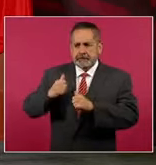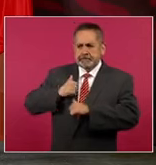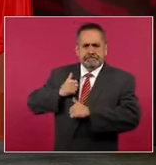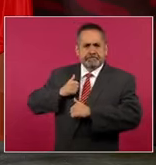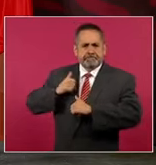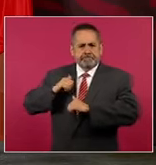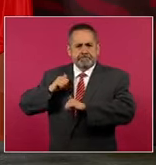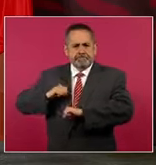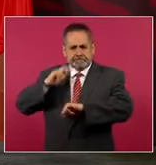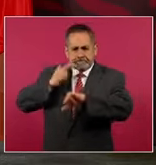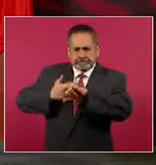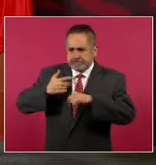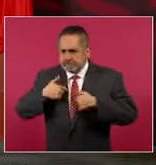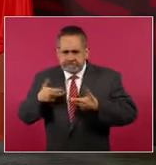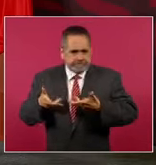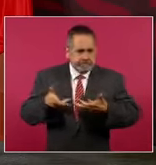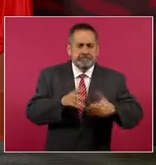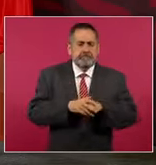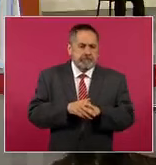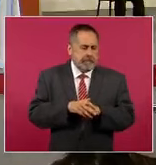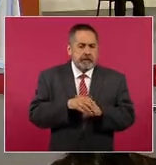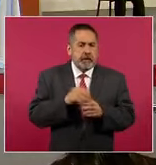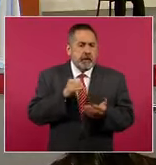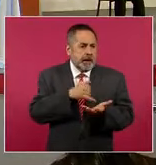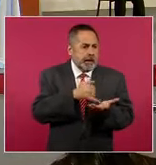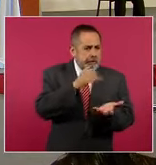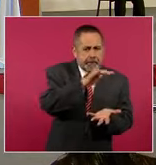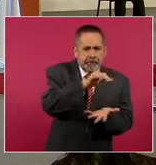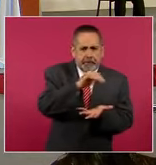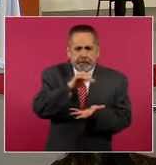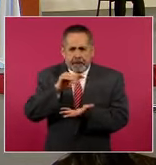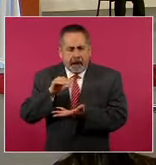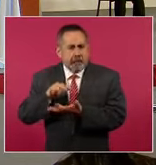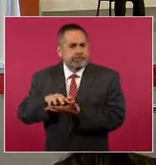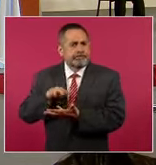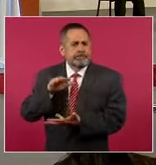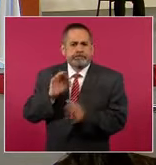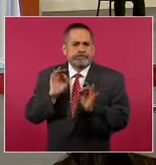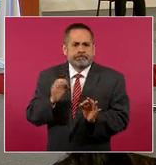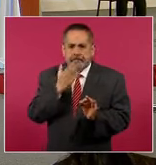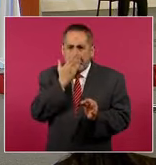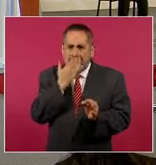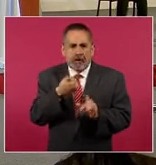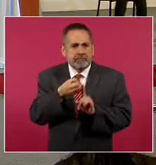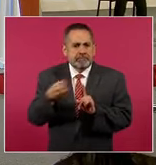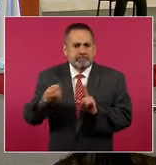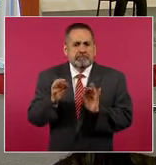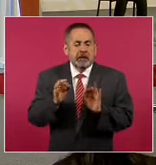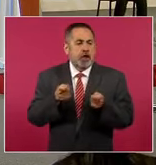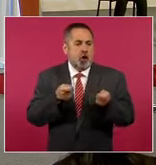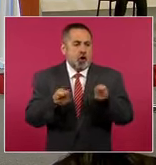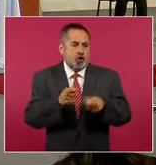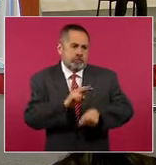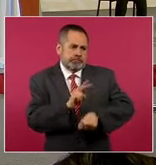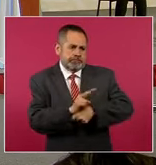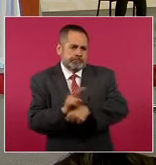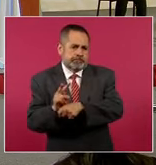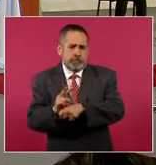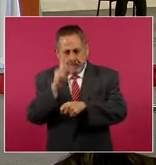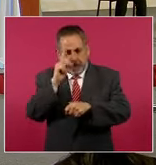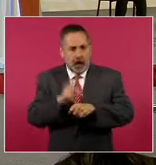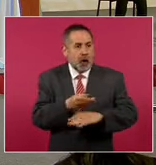Se ha fortalecido la captación de recursos fiscales y desde luego contribuido al control frontal contra